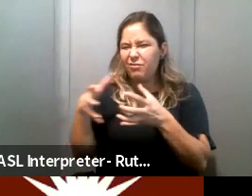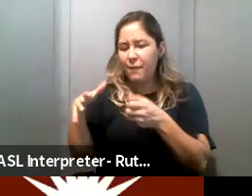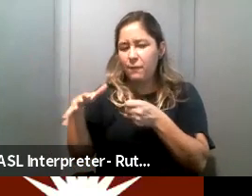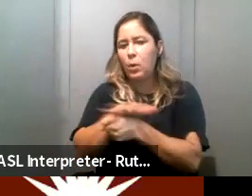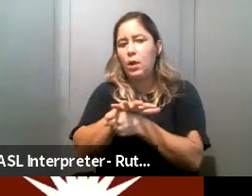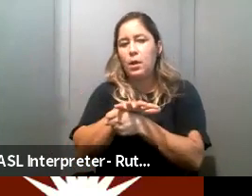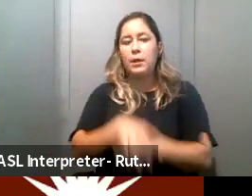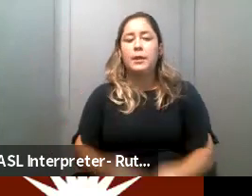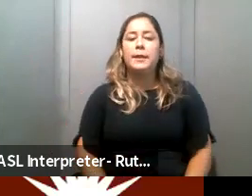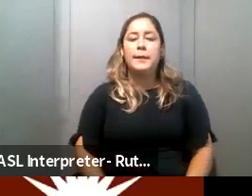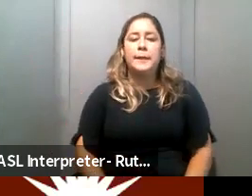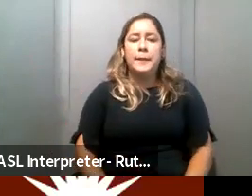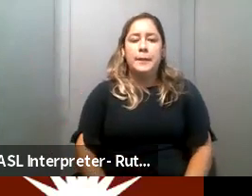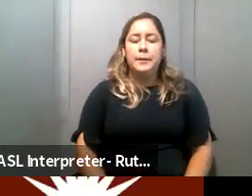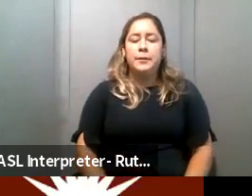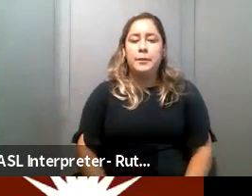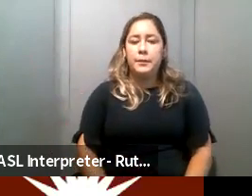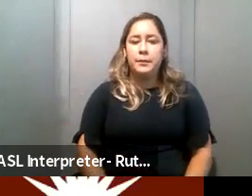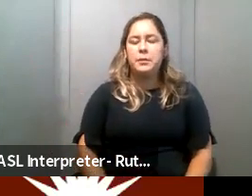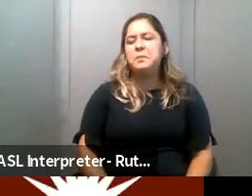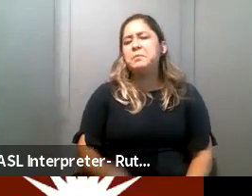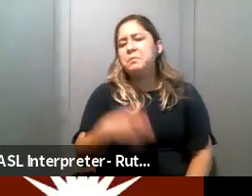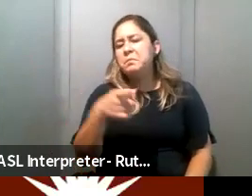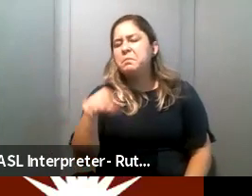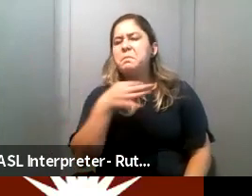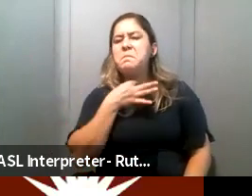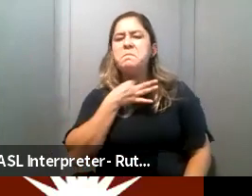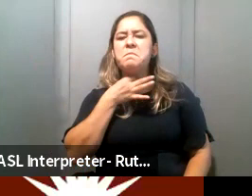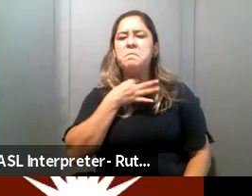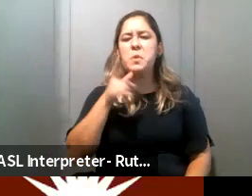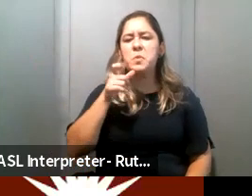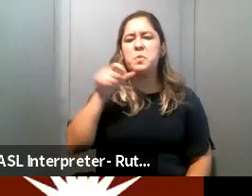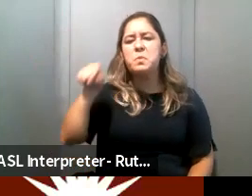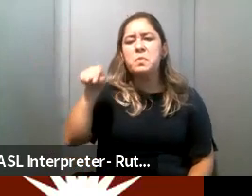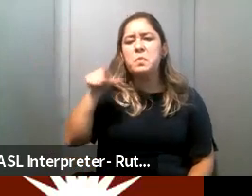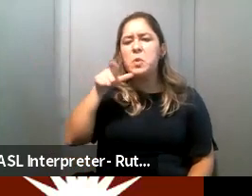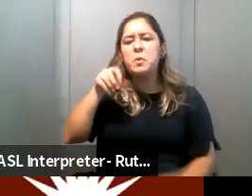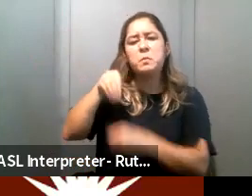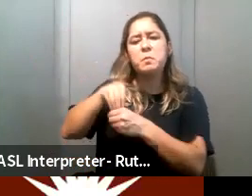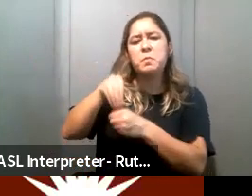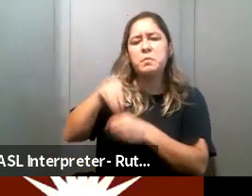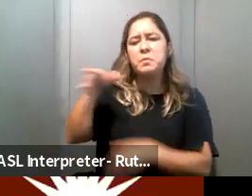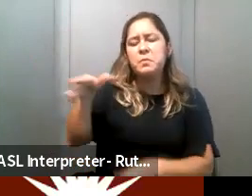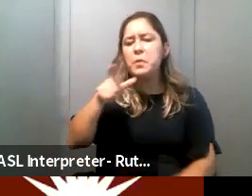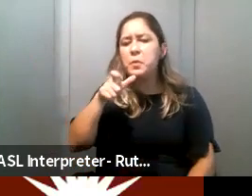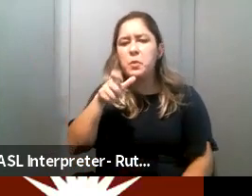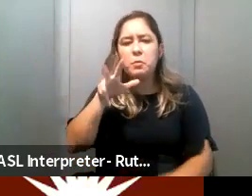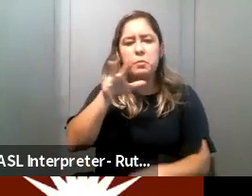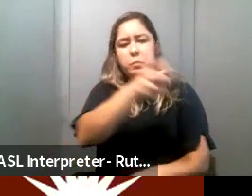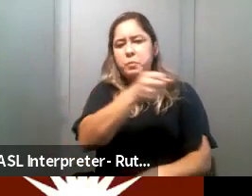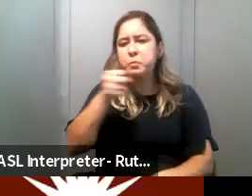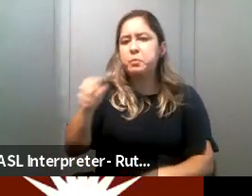nada más para darte esa noción de que la mayoría de las personas que son detenidas provienen